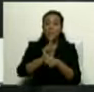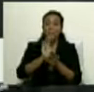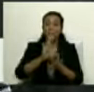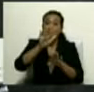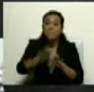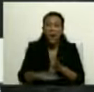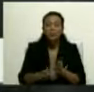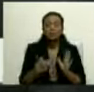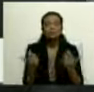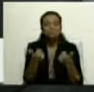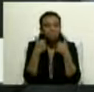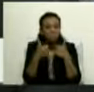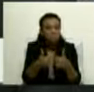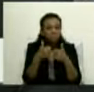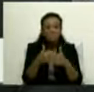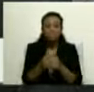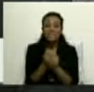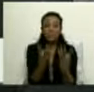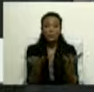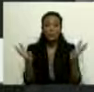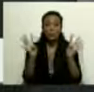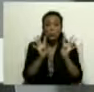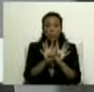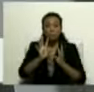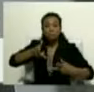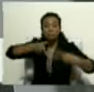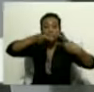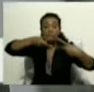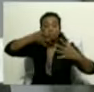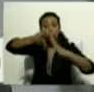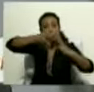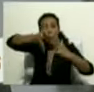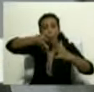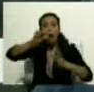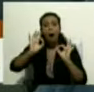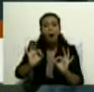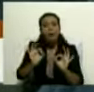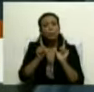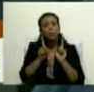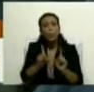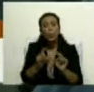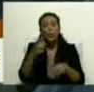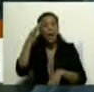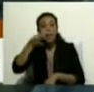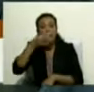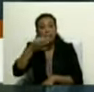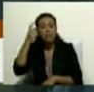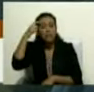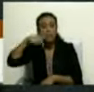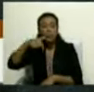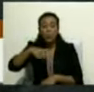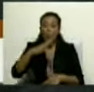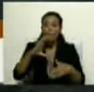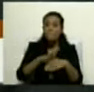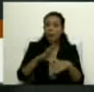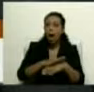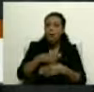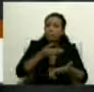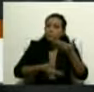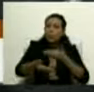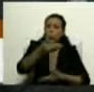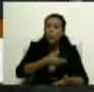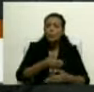dando en esta rueda de negocio virtual, que continúa en la tarde de hoy con el intercambio, con